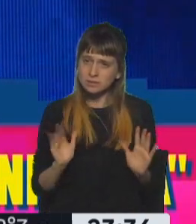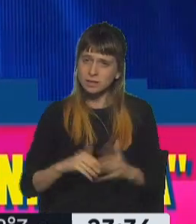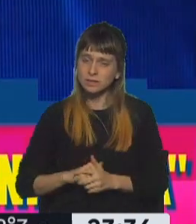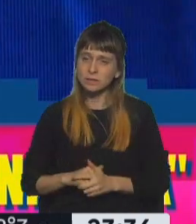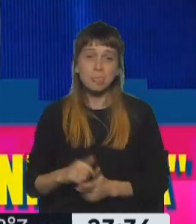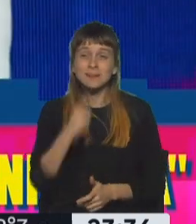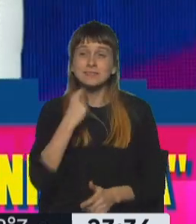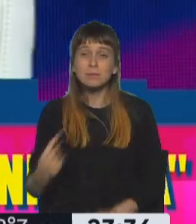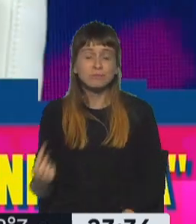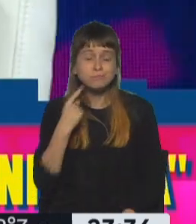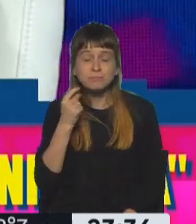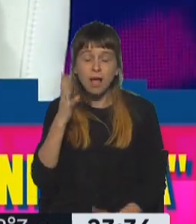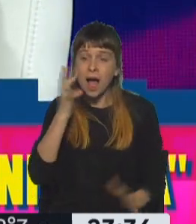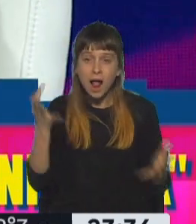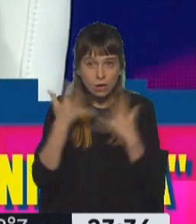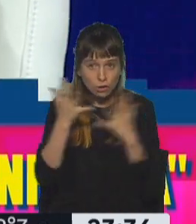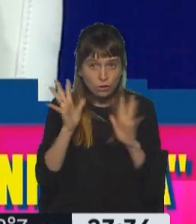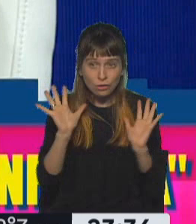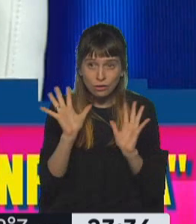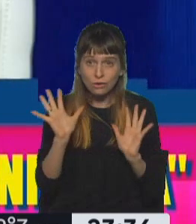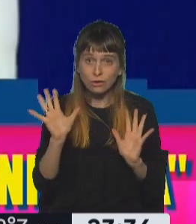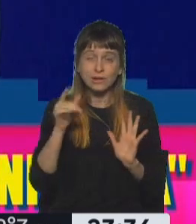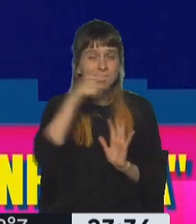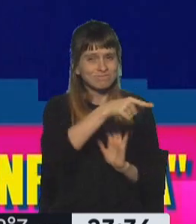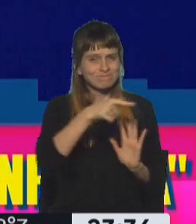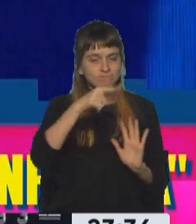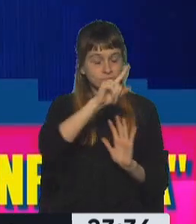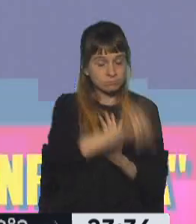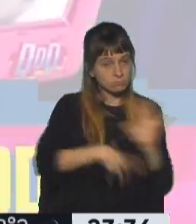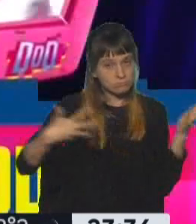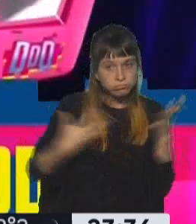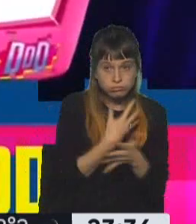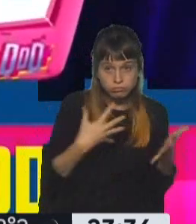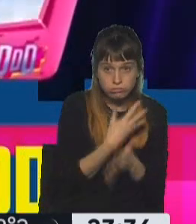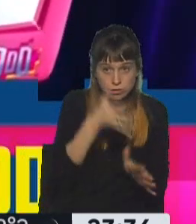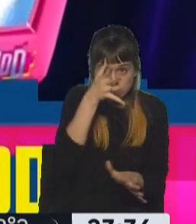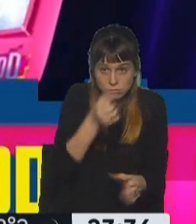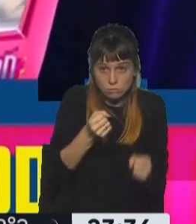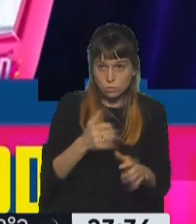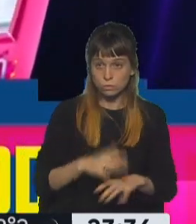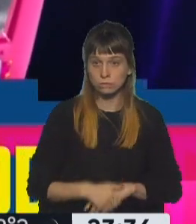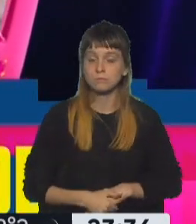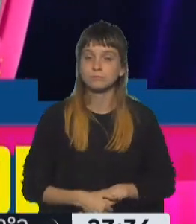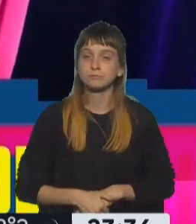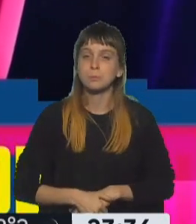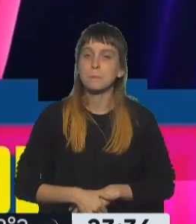pasara algo, ella sufriría mucho, mucho, mucho. ¿Te volviste más